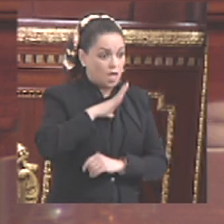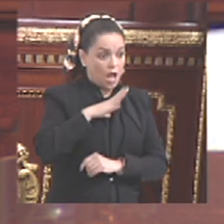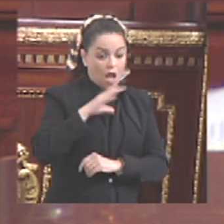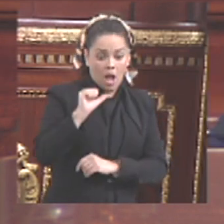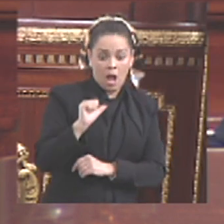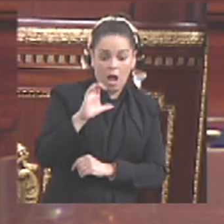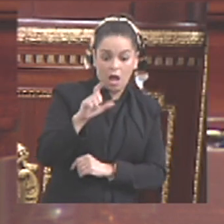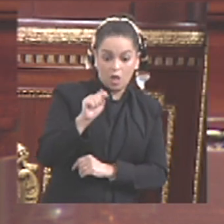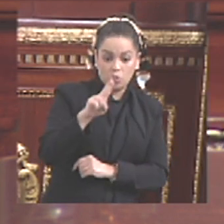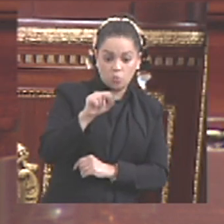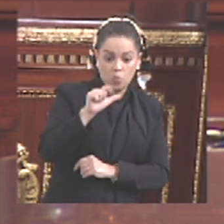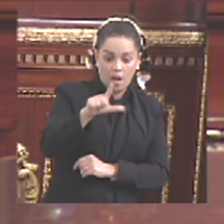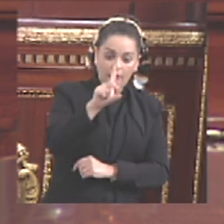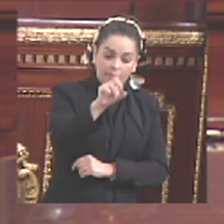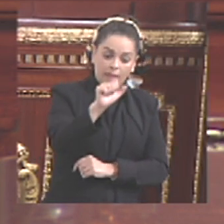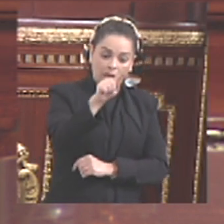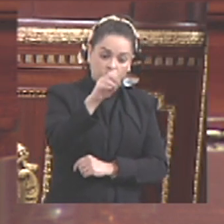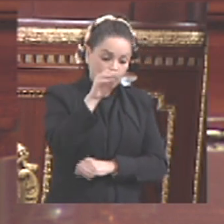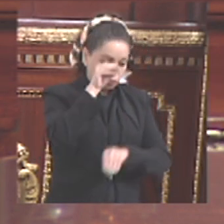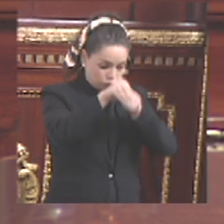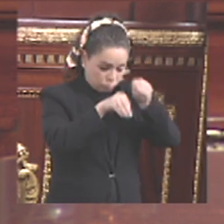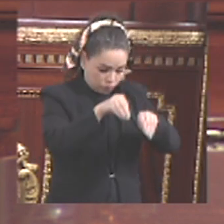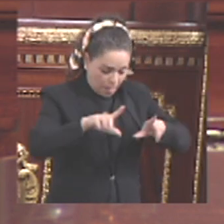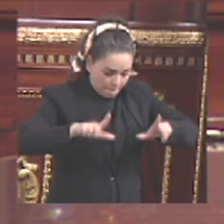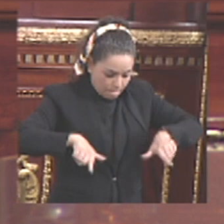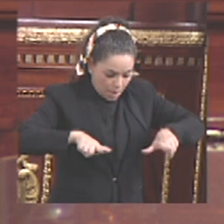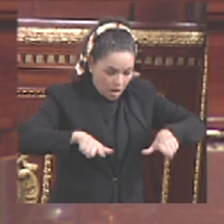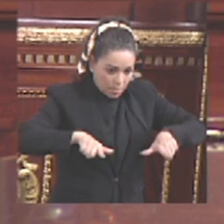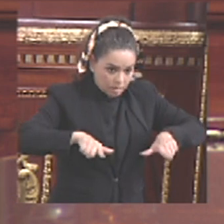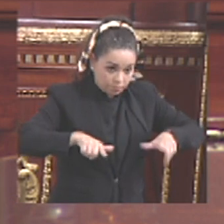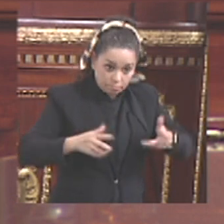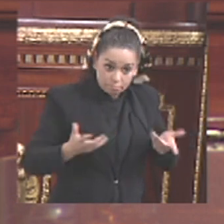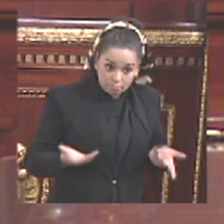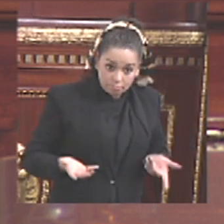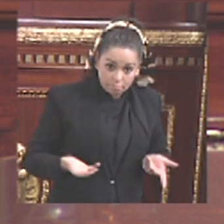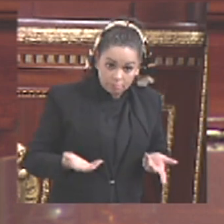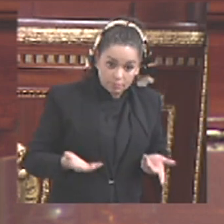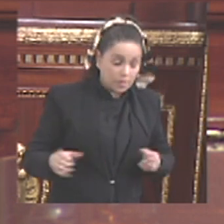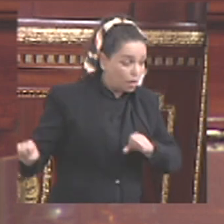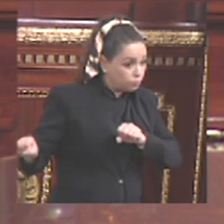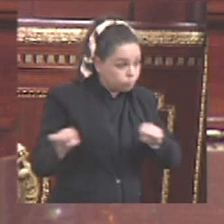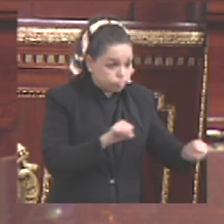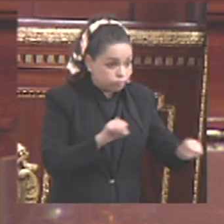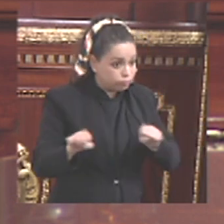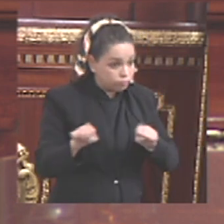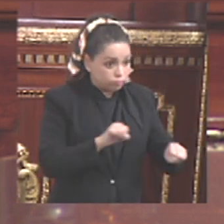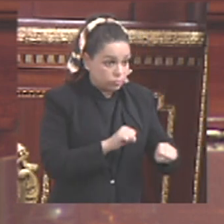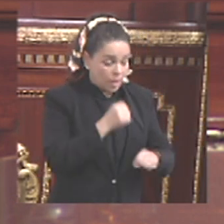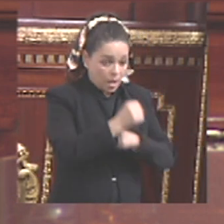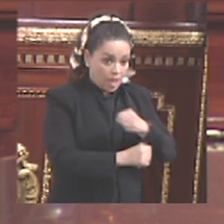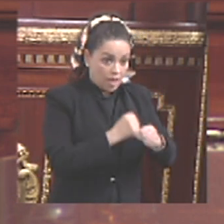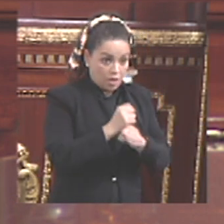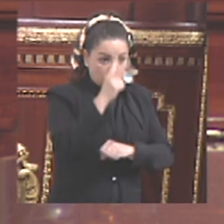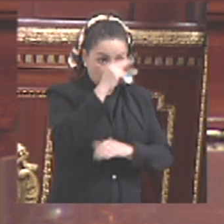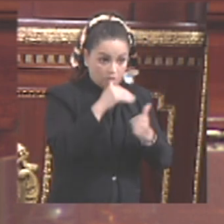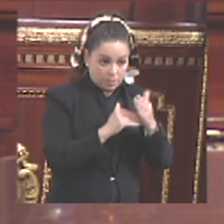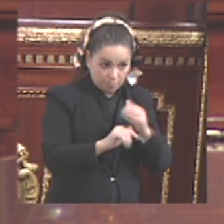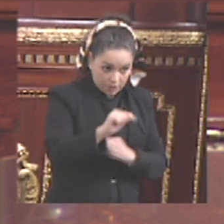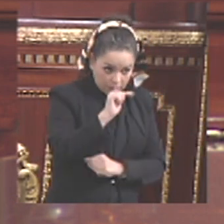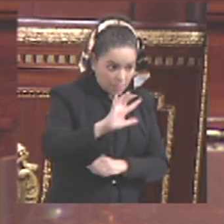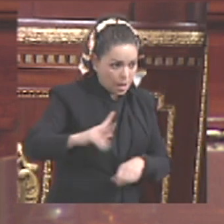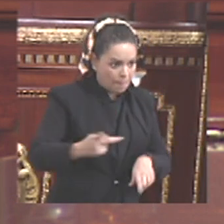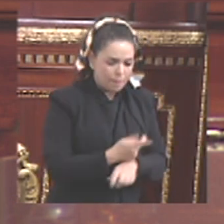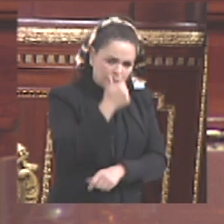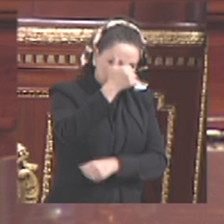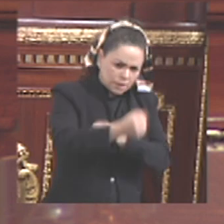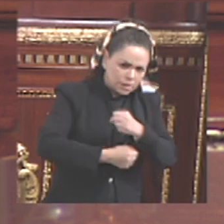de esta plataforma, 6 años después de los sismos del 17, continúa la evaluación a